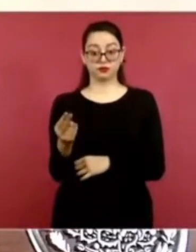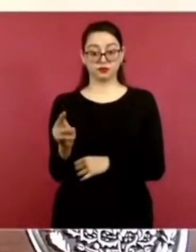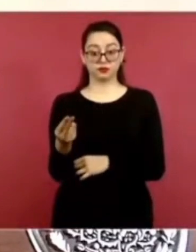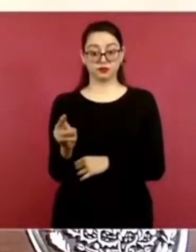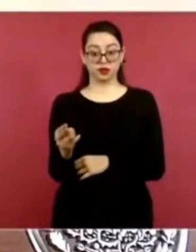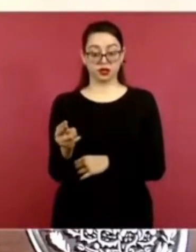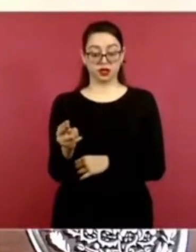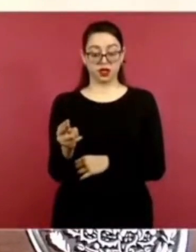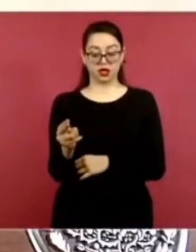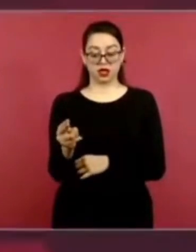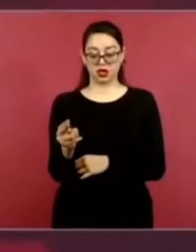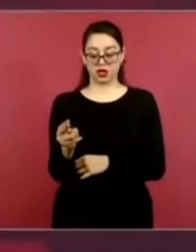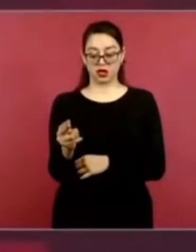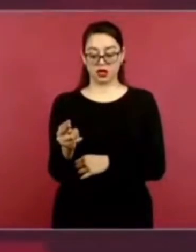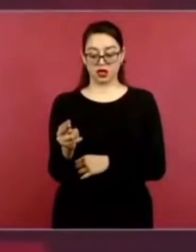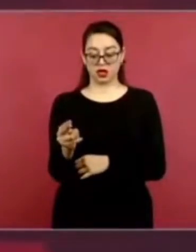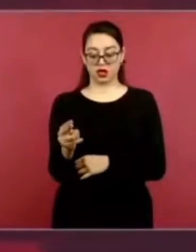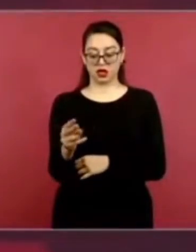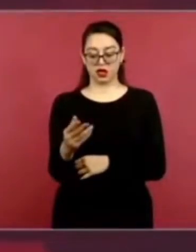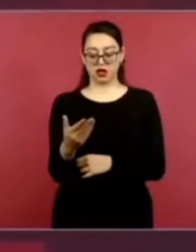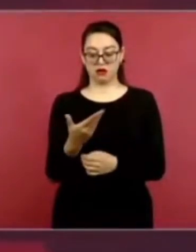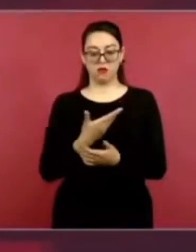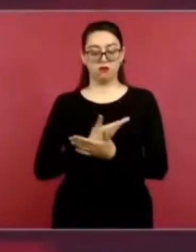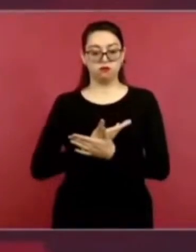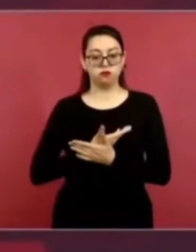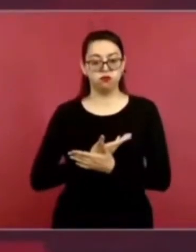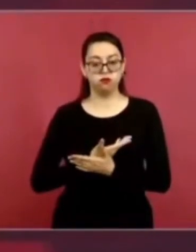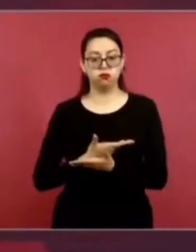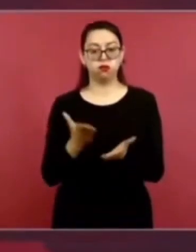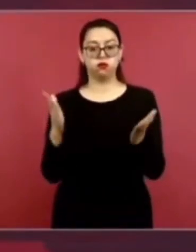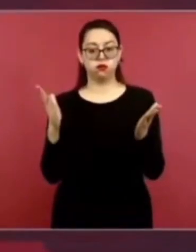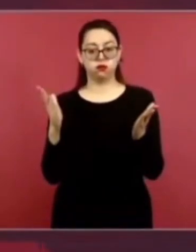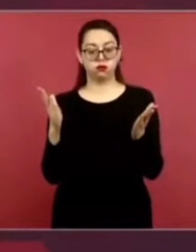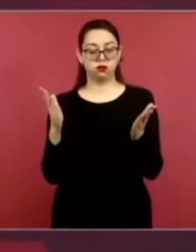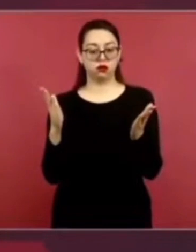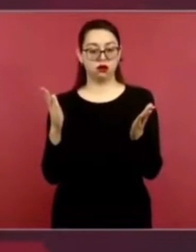Vamos ya a entregar